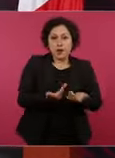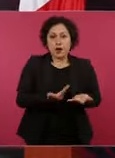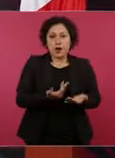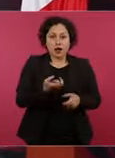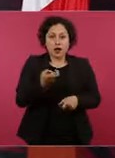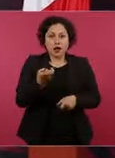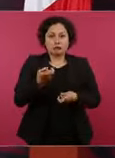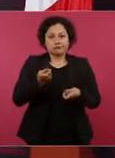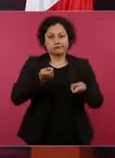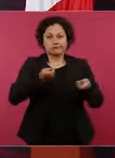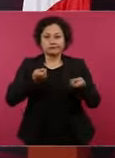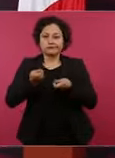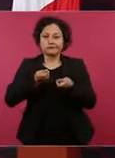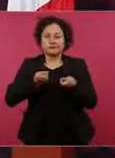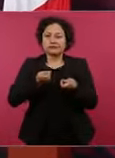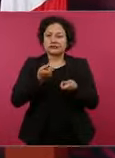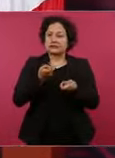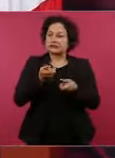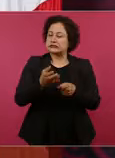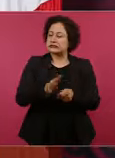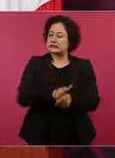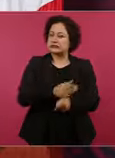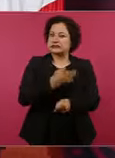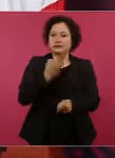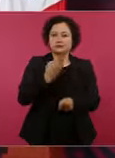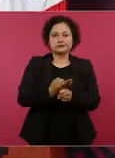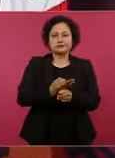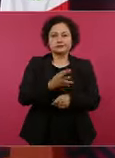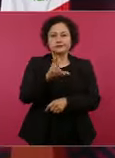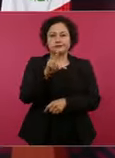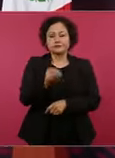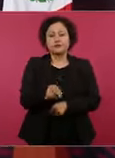tampoco el fijar precios,